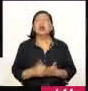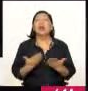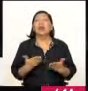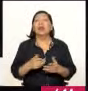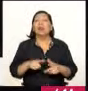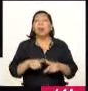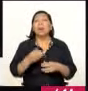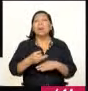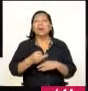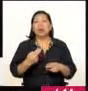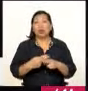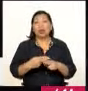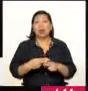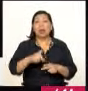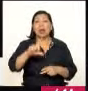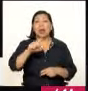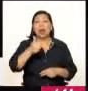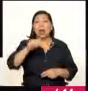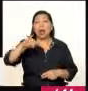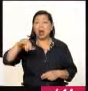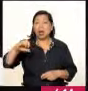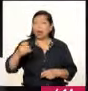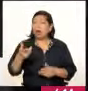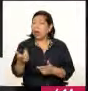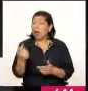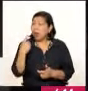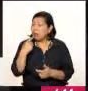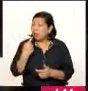Joya, para exigir que sean liberados.